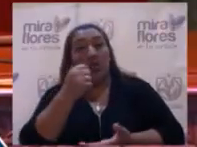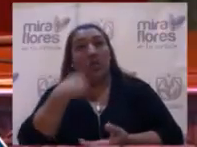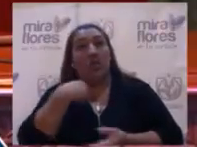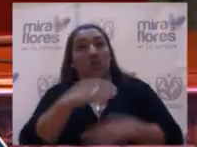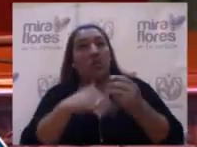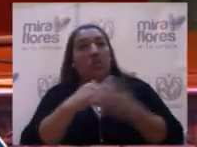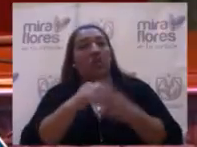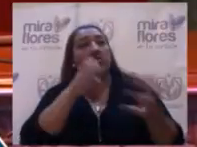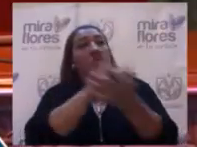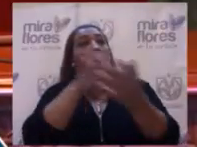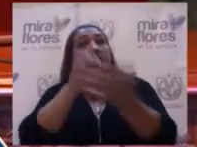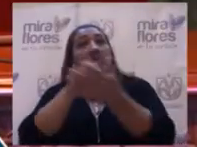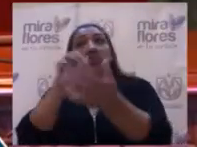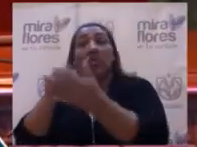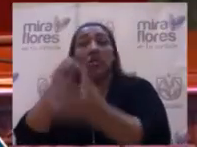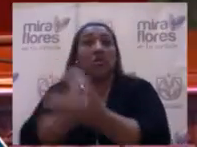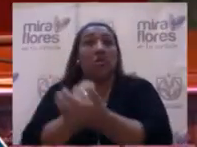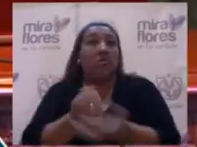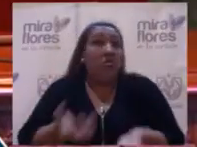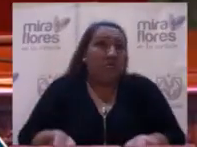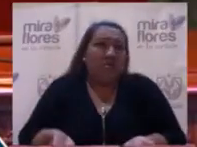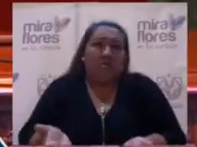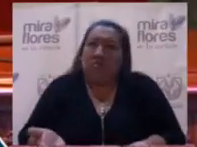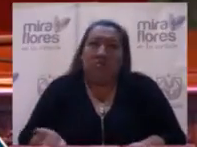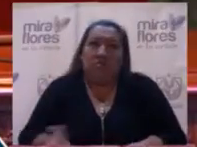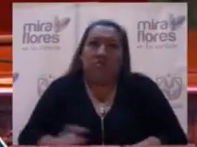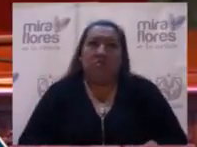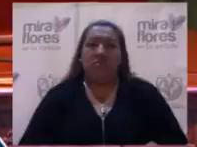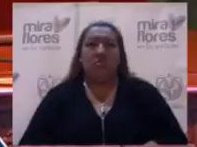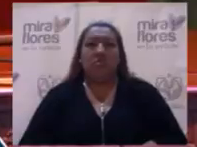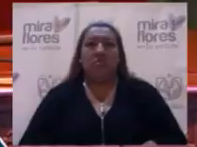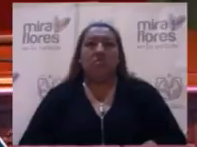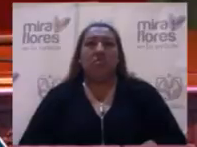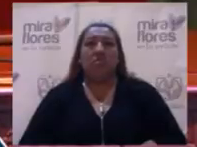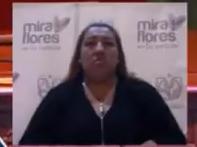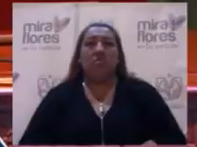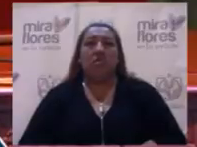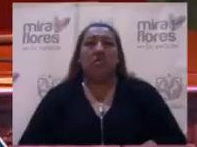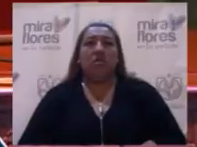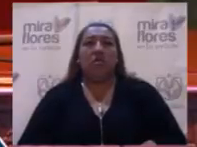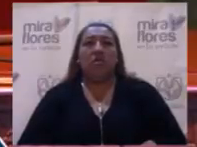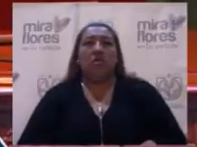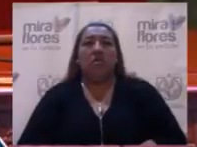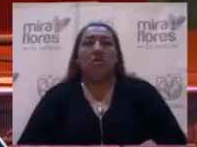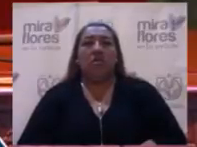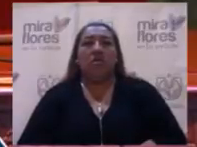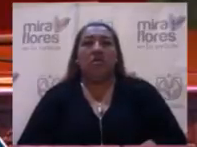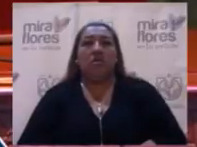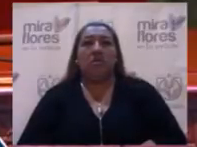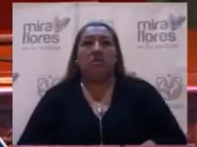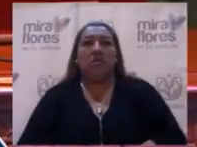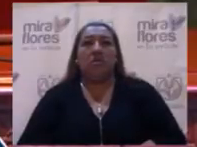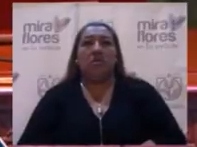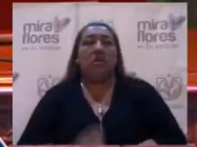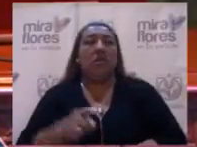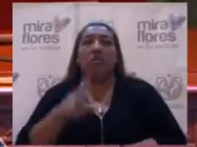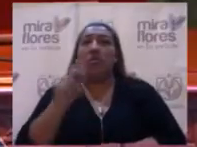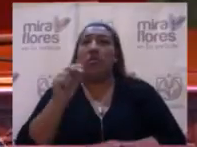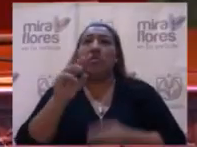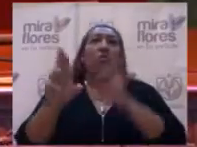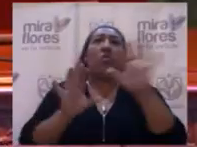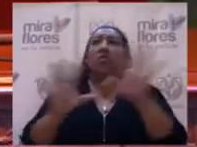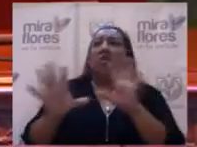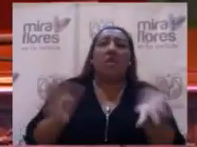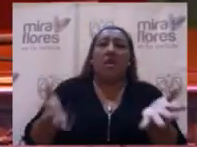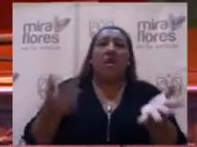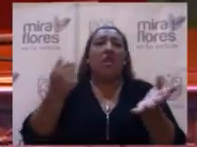las chapas o las marcas que dice Mercedes. Creo que no, ¿no? O sea, y eso no es hacer publicidad. Entonces, por favor, lo que yo